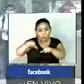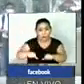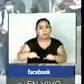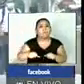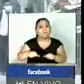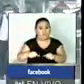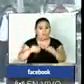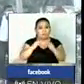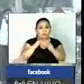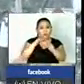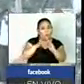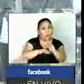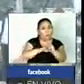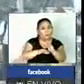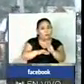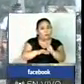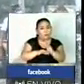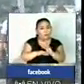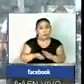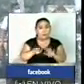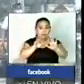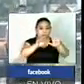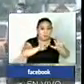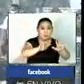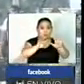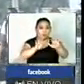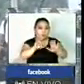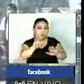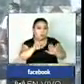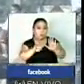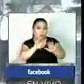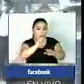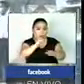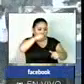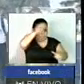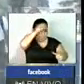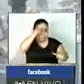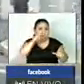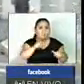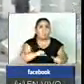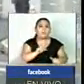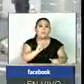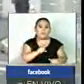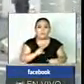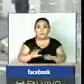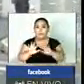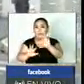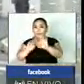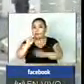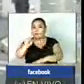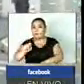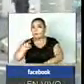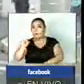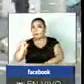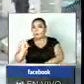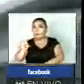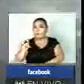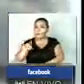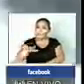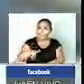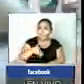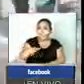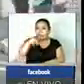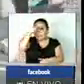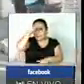confinamiento. 79.9% sí, totalmente. 17.1% más o